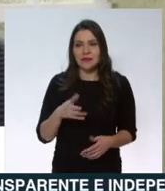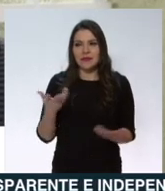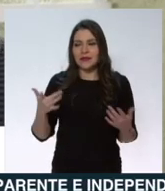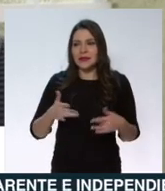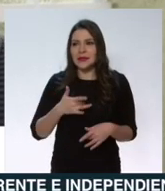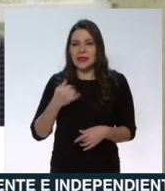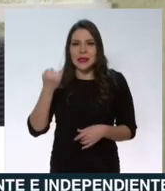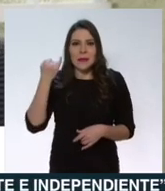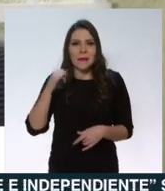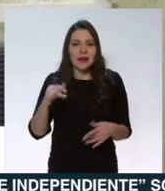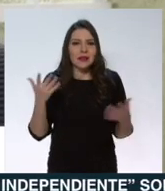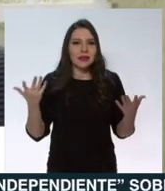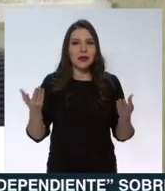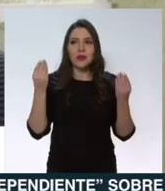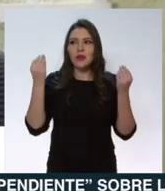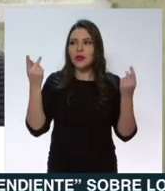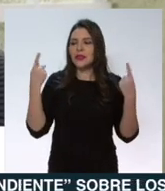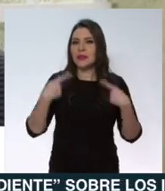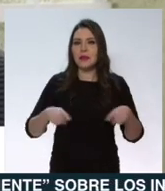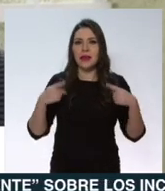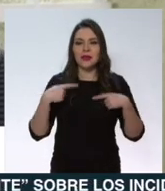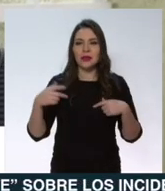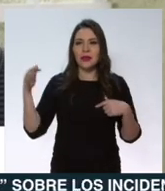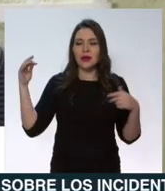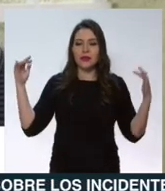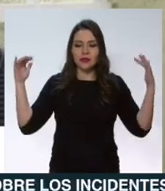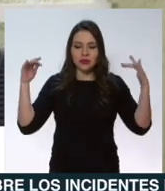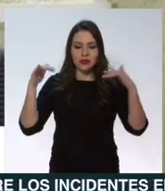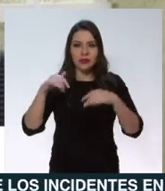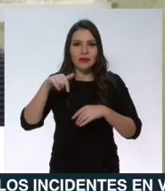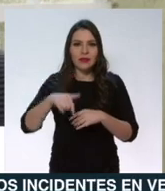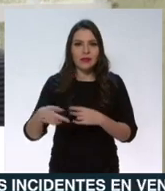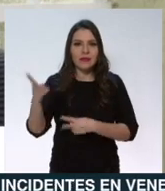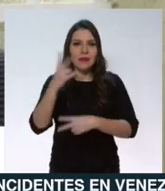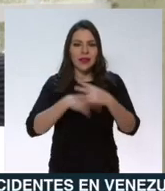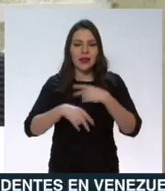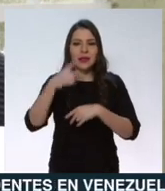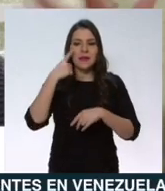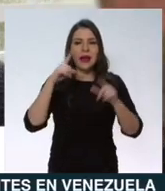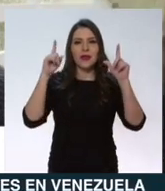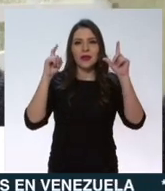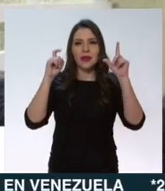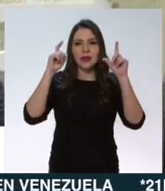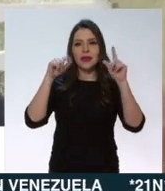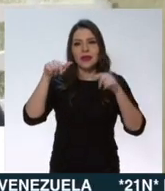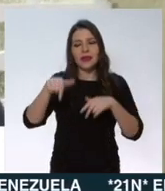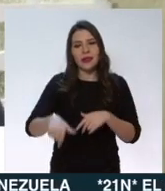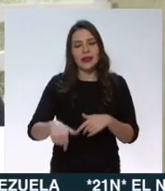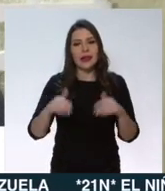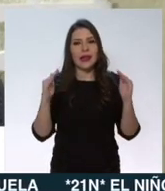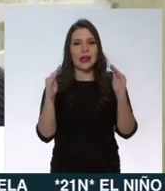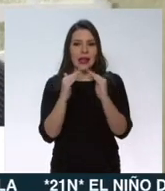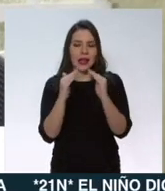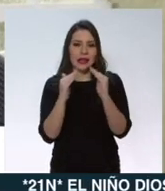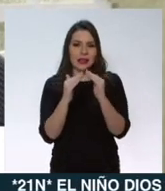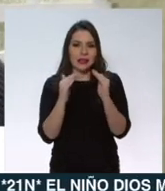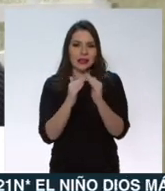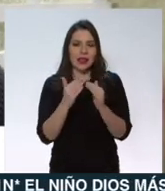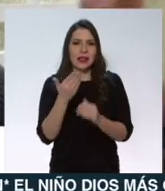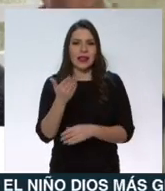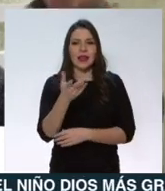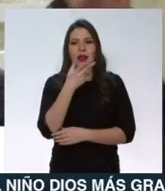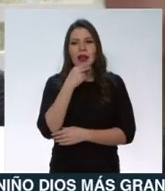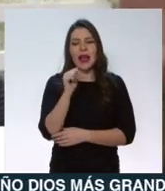la cantidad de gente que viene a tomar fotografías aquí en la casa de